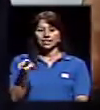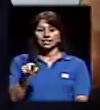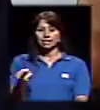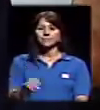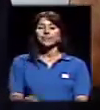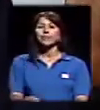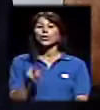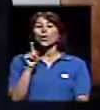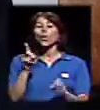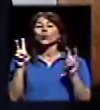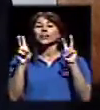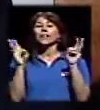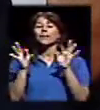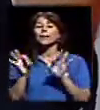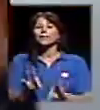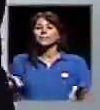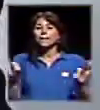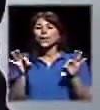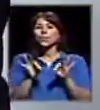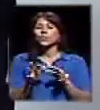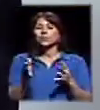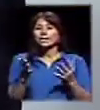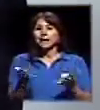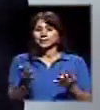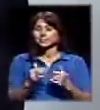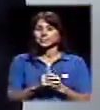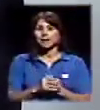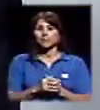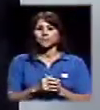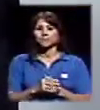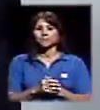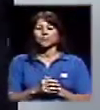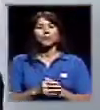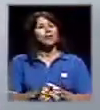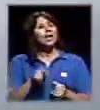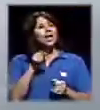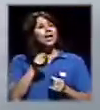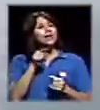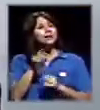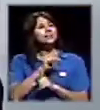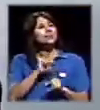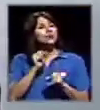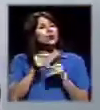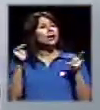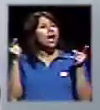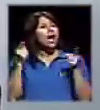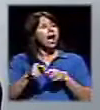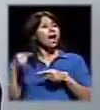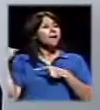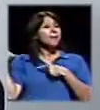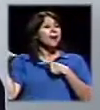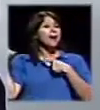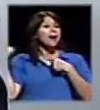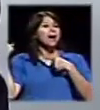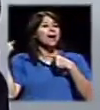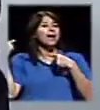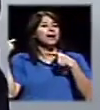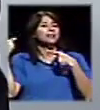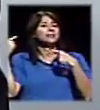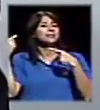de importancia en ese mover del tiempo, es decir, hacia la Villa